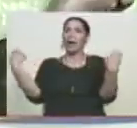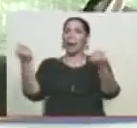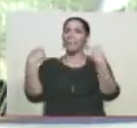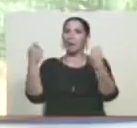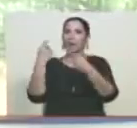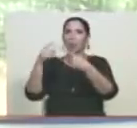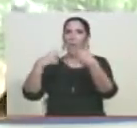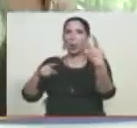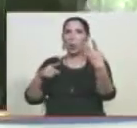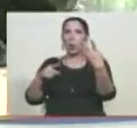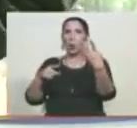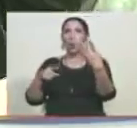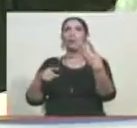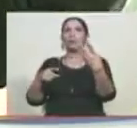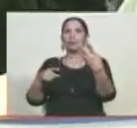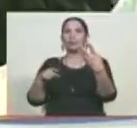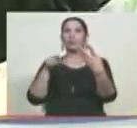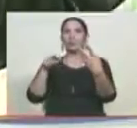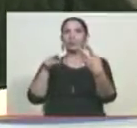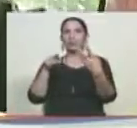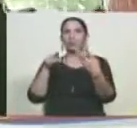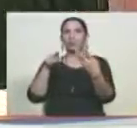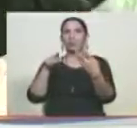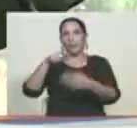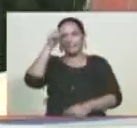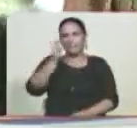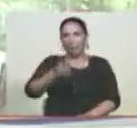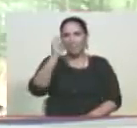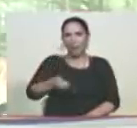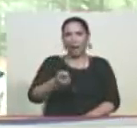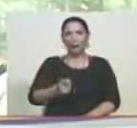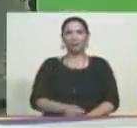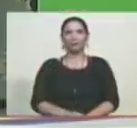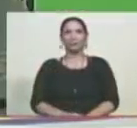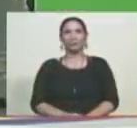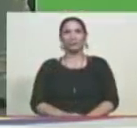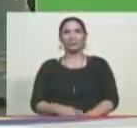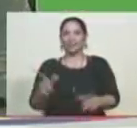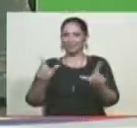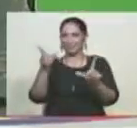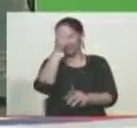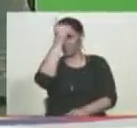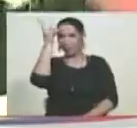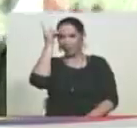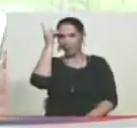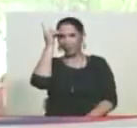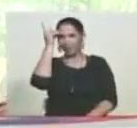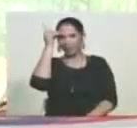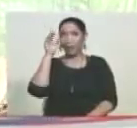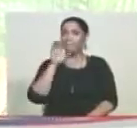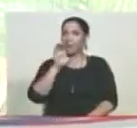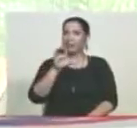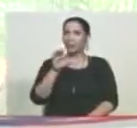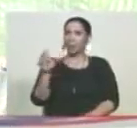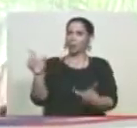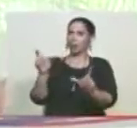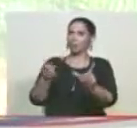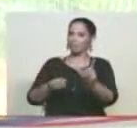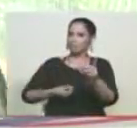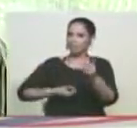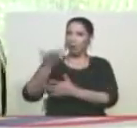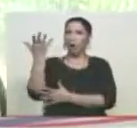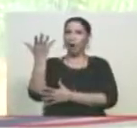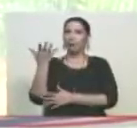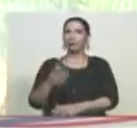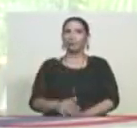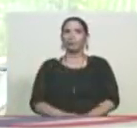se lo dejamos aquí a Diosdado cuando salen en el mazo dando y los pilla. El patriota cooperante, ustedes sacan el video. Pero